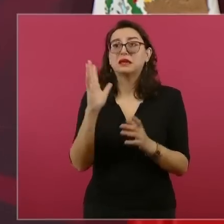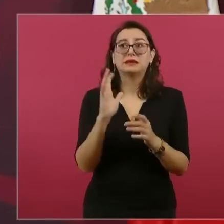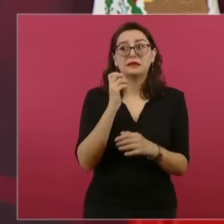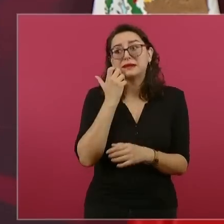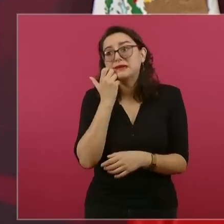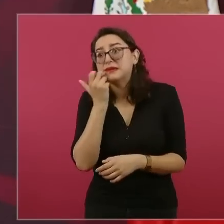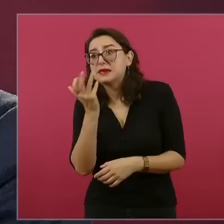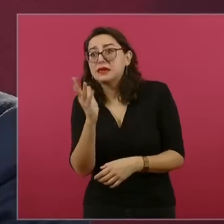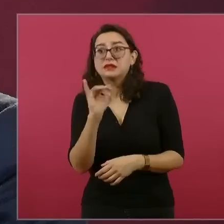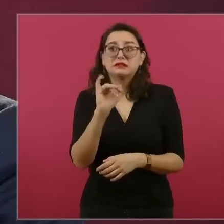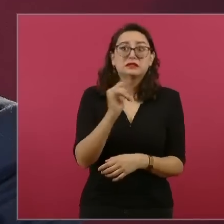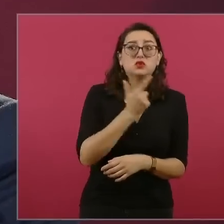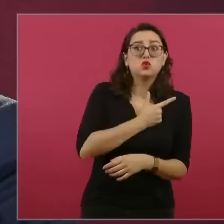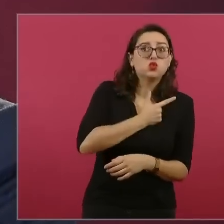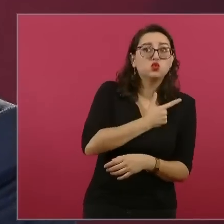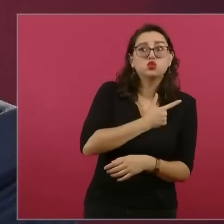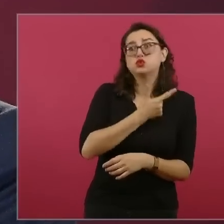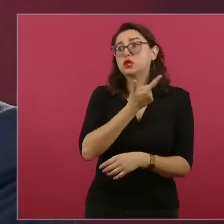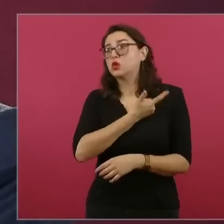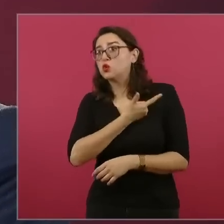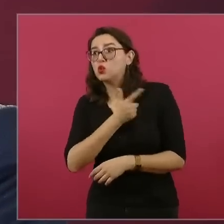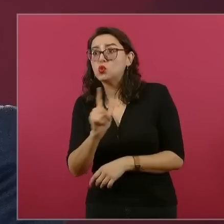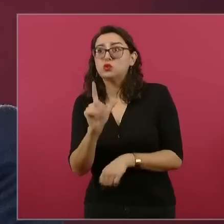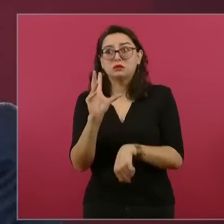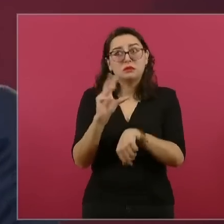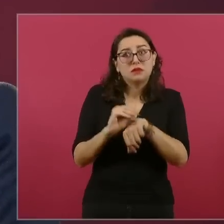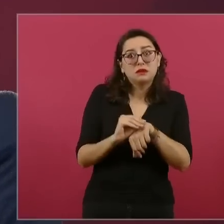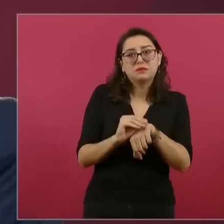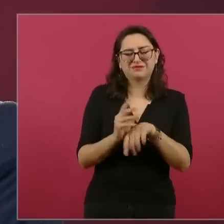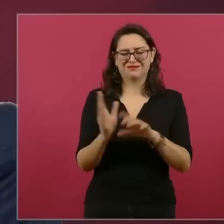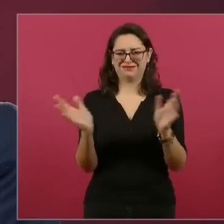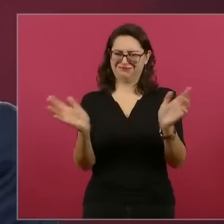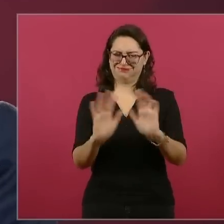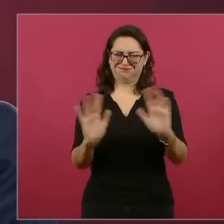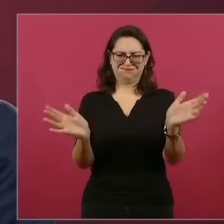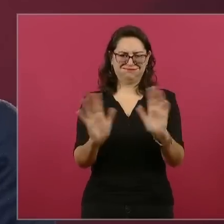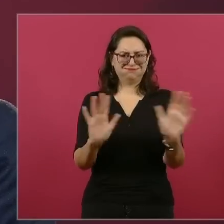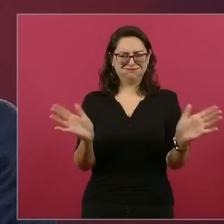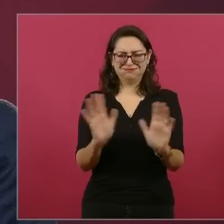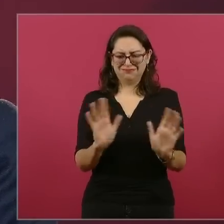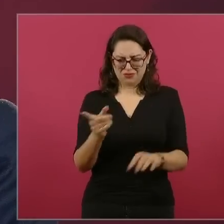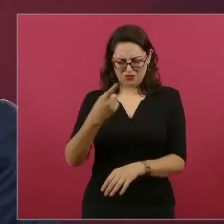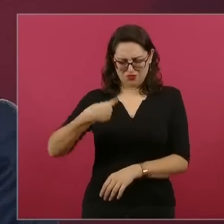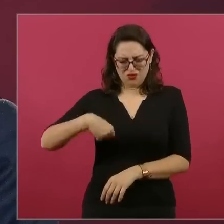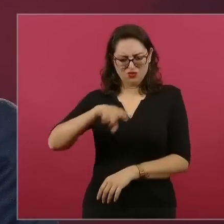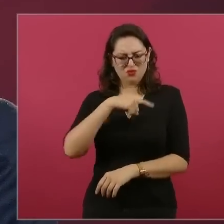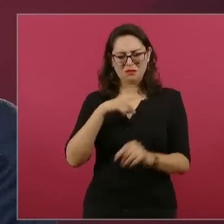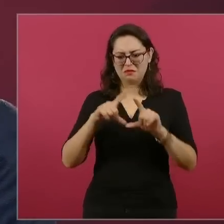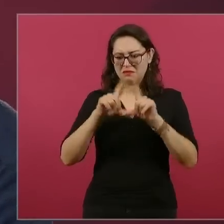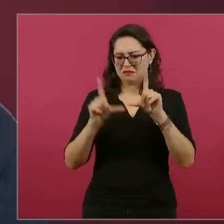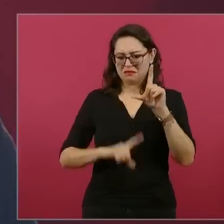No, son decisiones nuestras, soberanas.